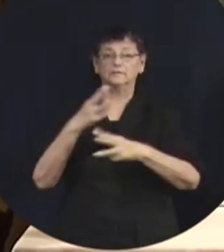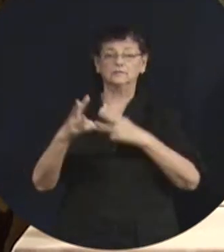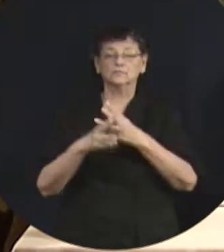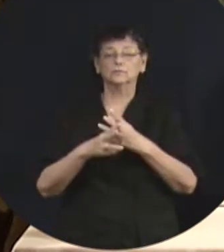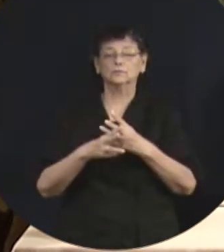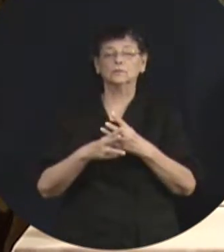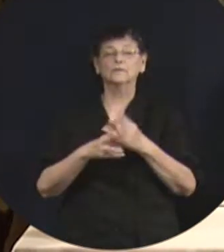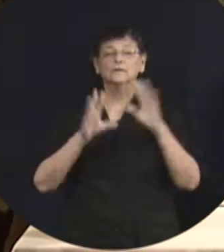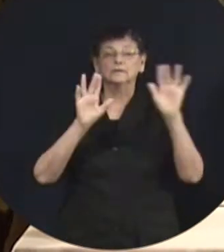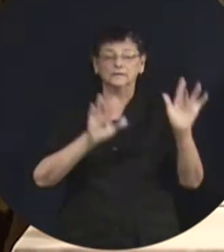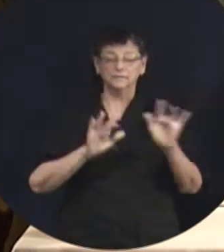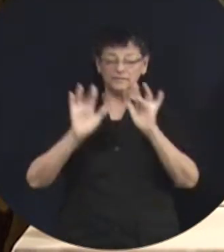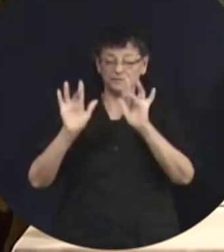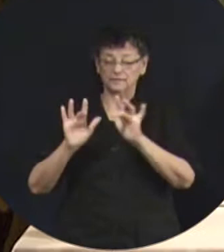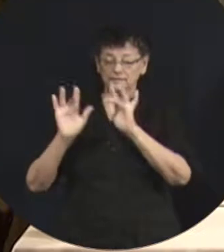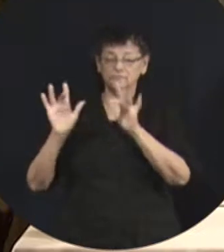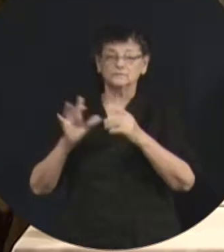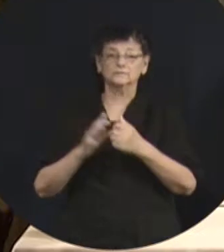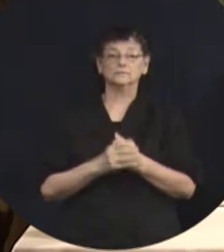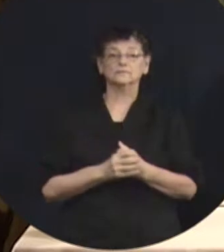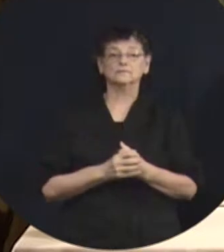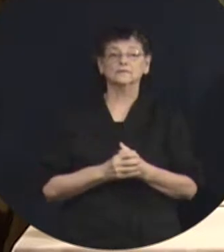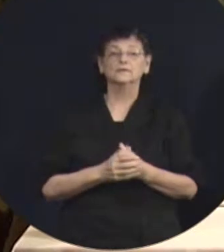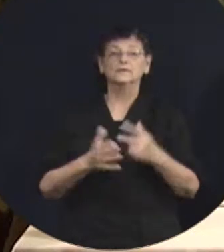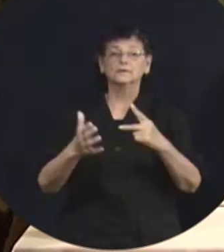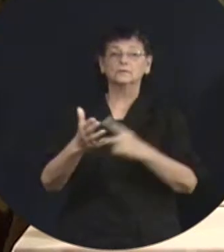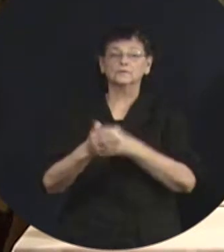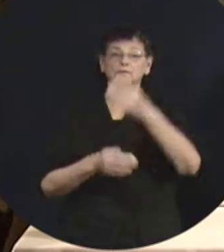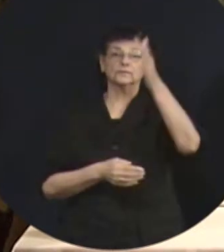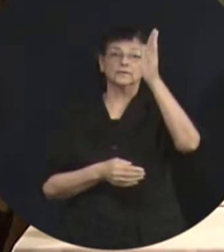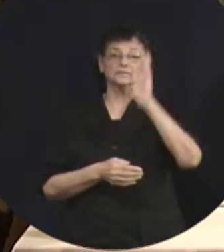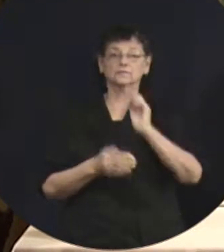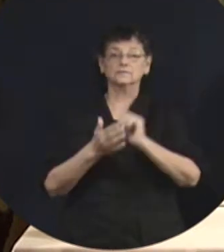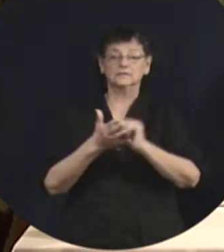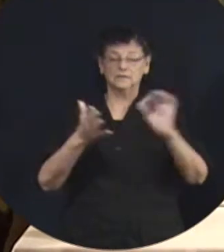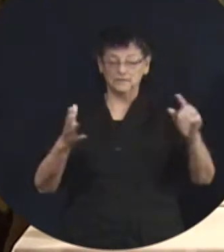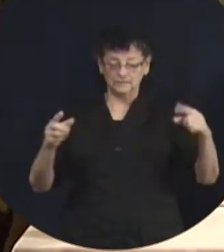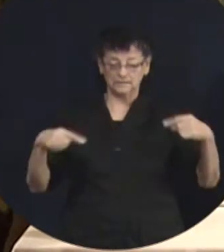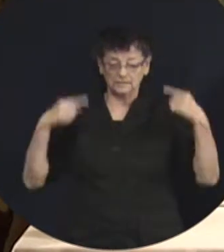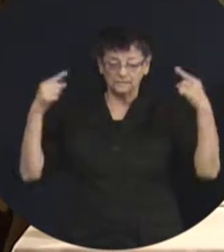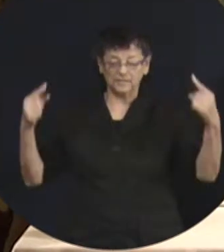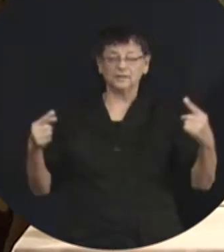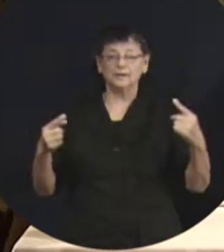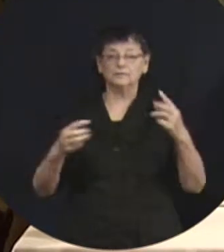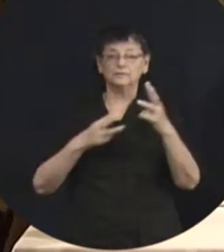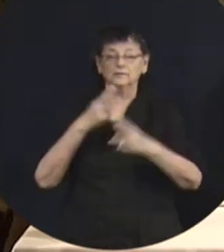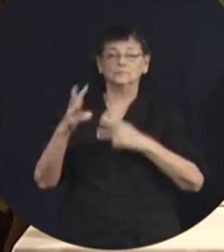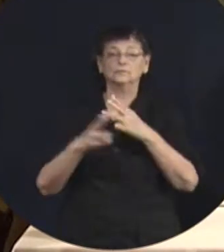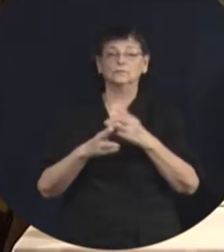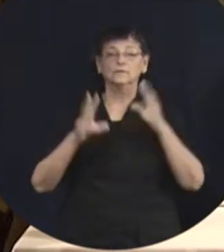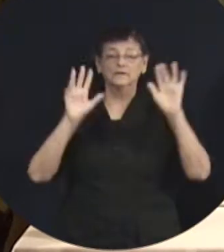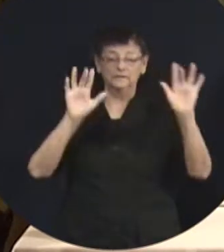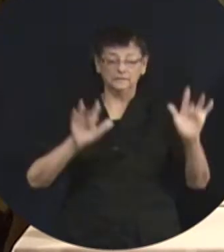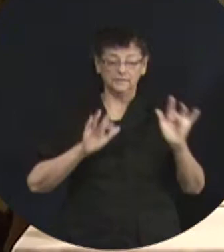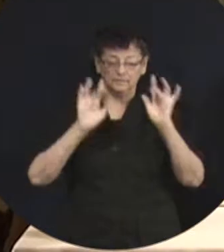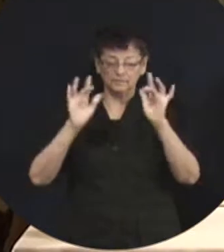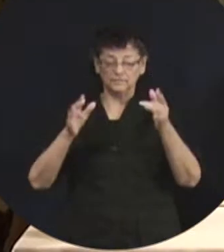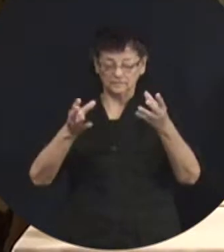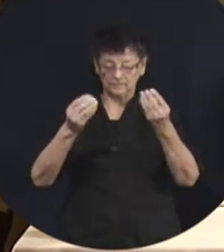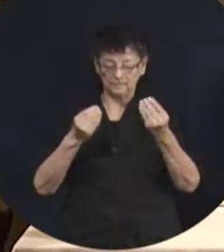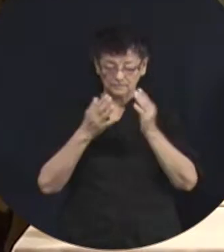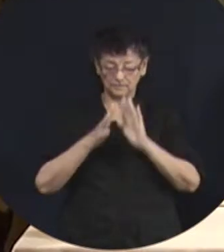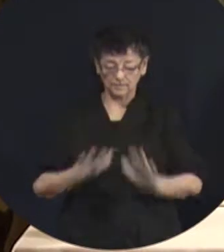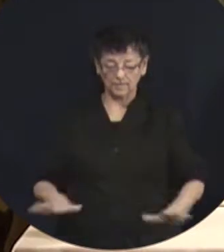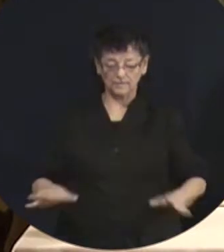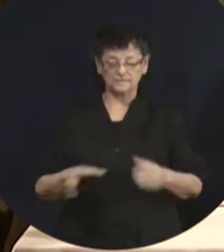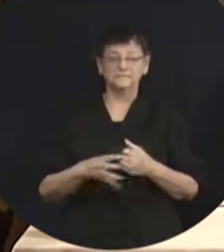pecado del mundo, ten piedad de nosotros. Cordero de Dios, que quitas el pecado del mundo, danos